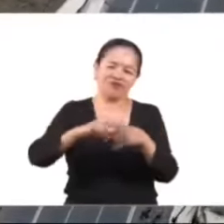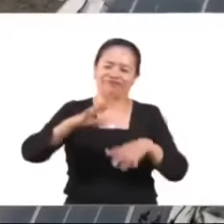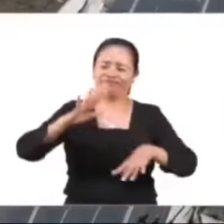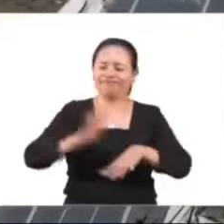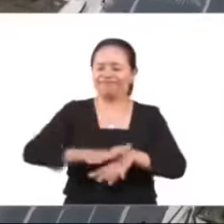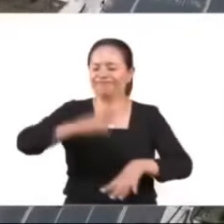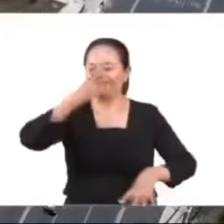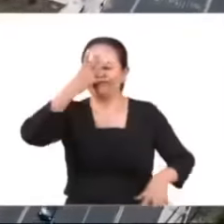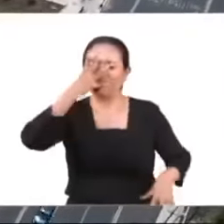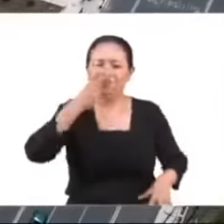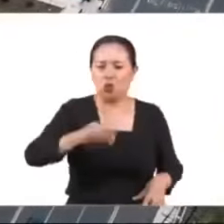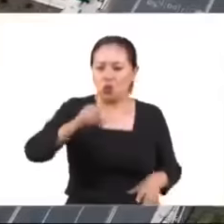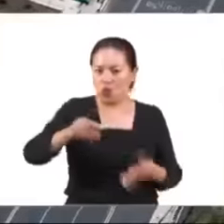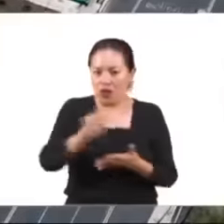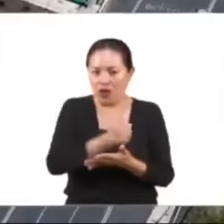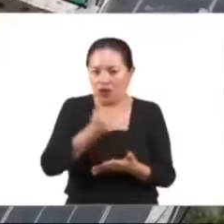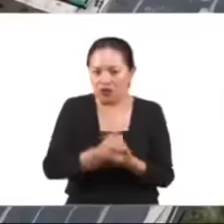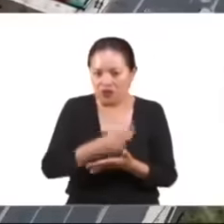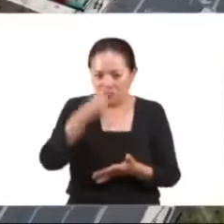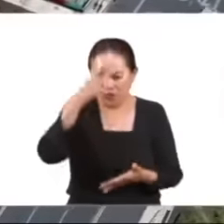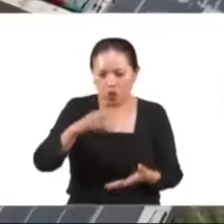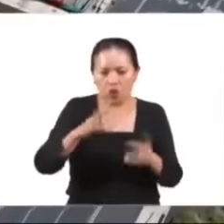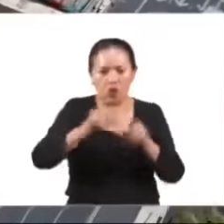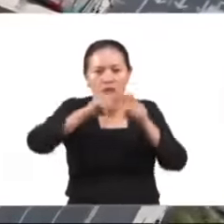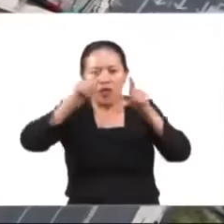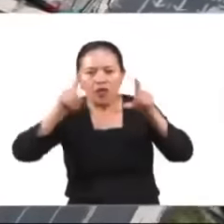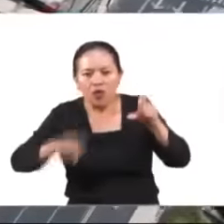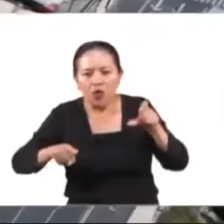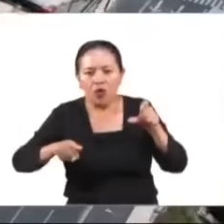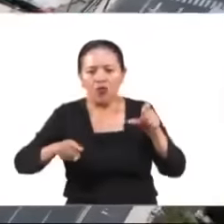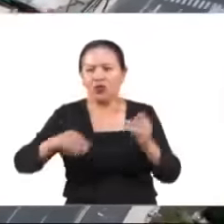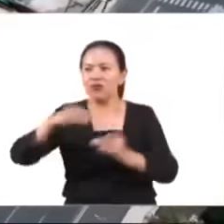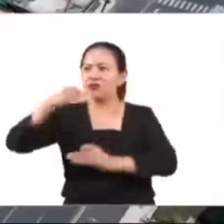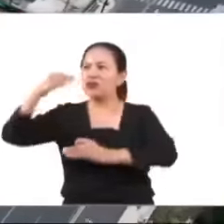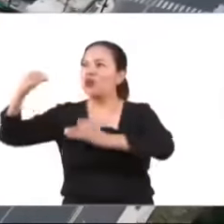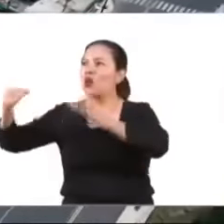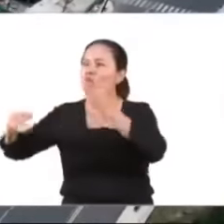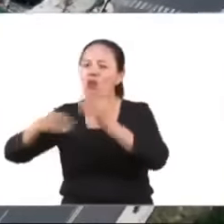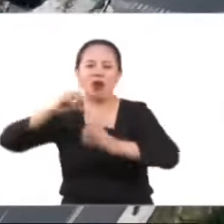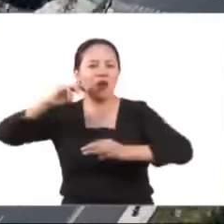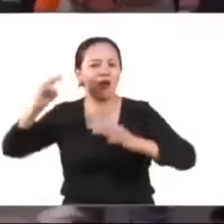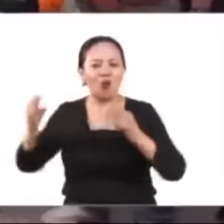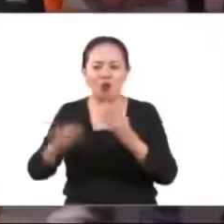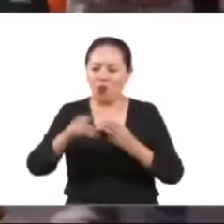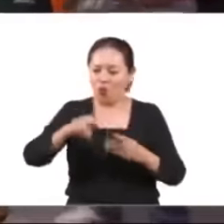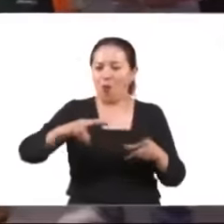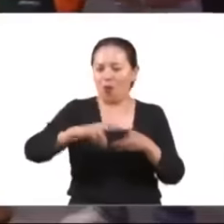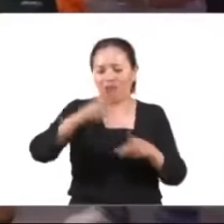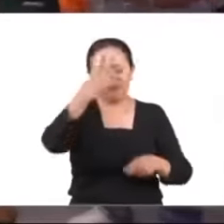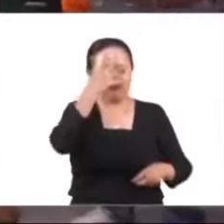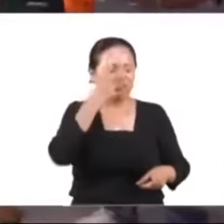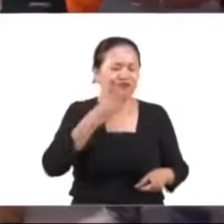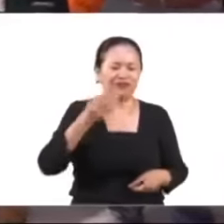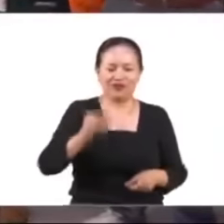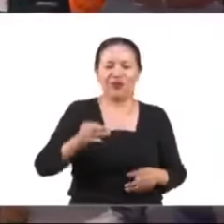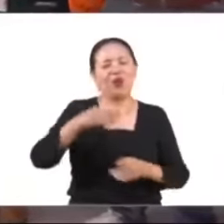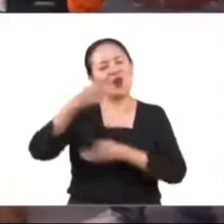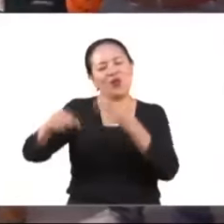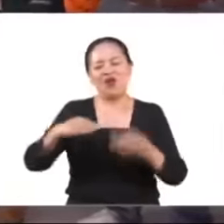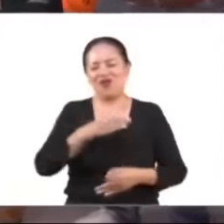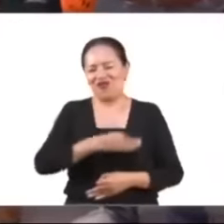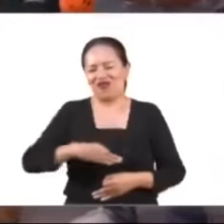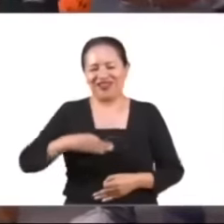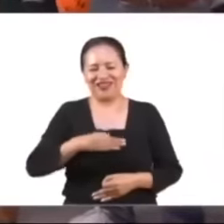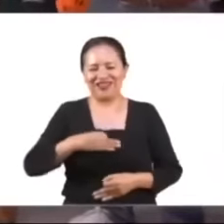de la ciudad no solamente de todo México sino de todo el mundo Así que muchas felicidades a todos y a todas Que